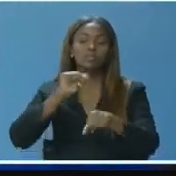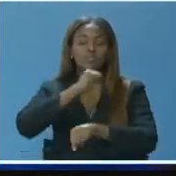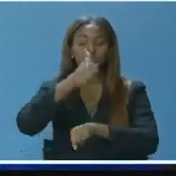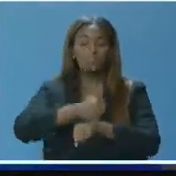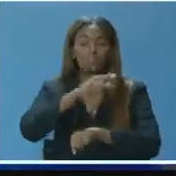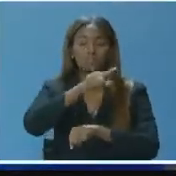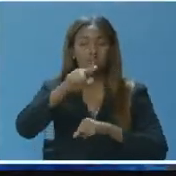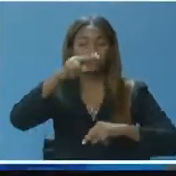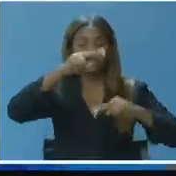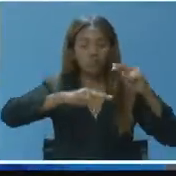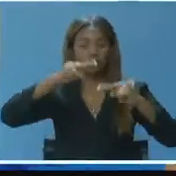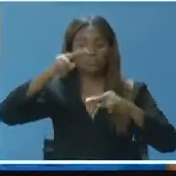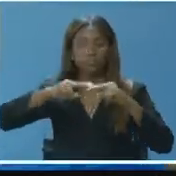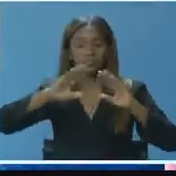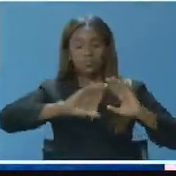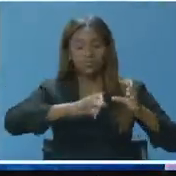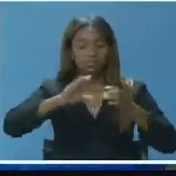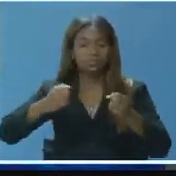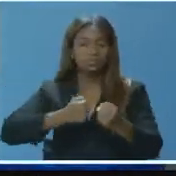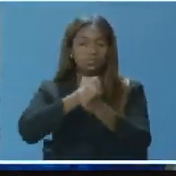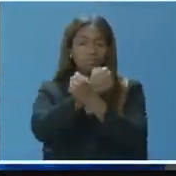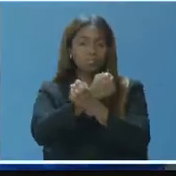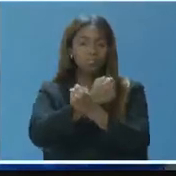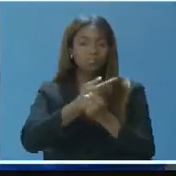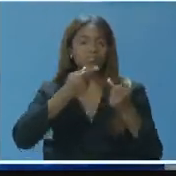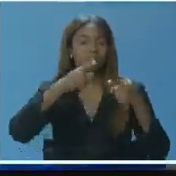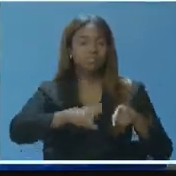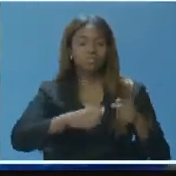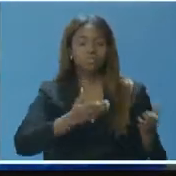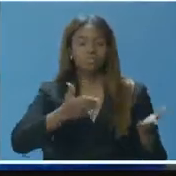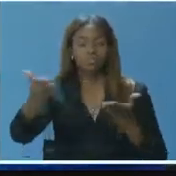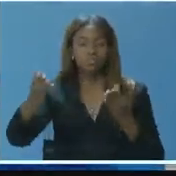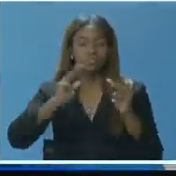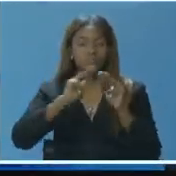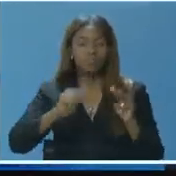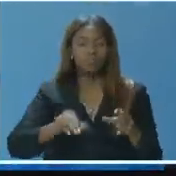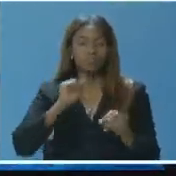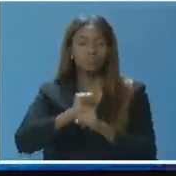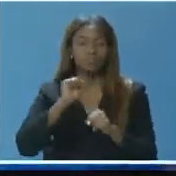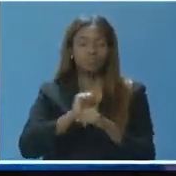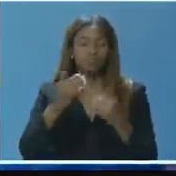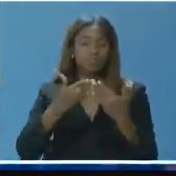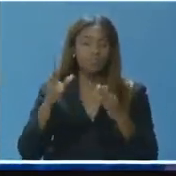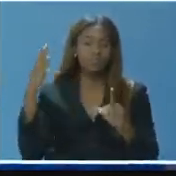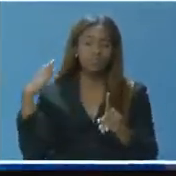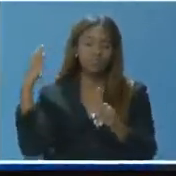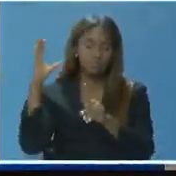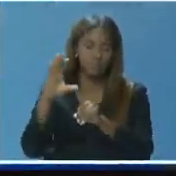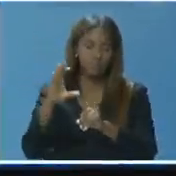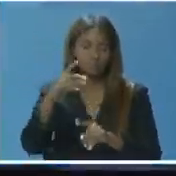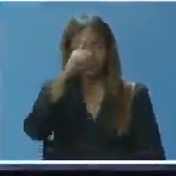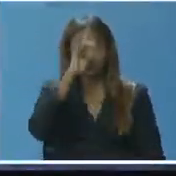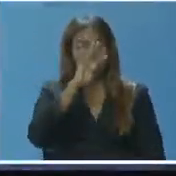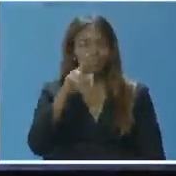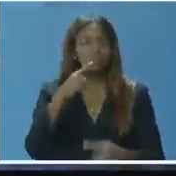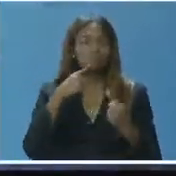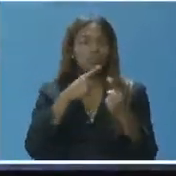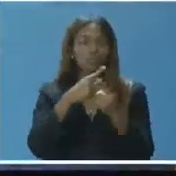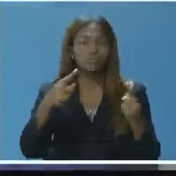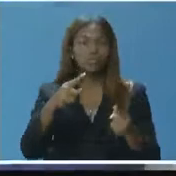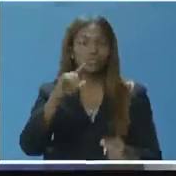las construcciones carcelarias fueran traspasadas al Ministerio de Obras Públicas. Para 4RD